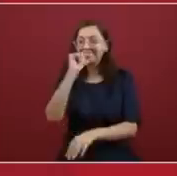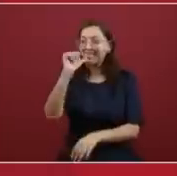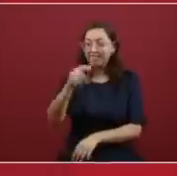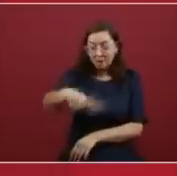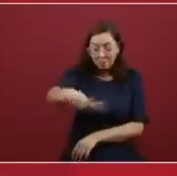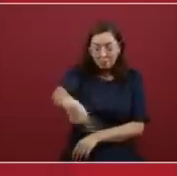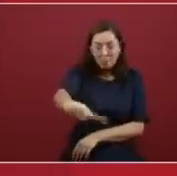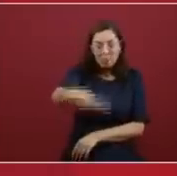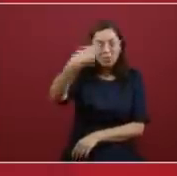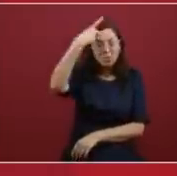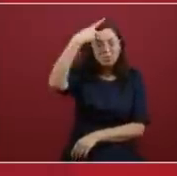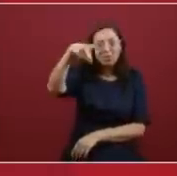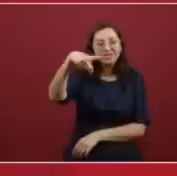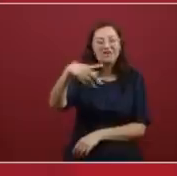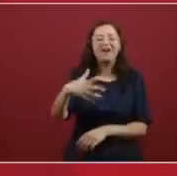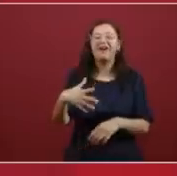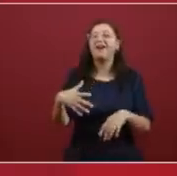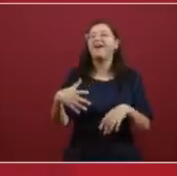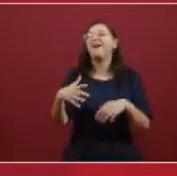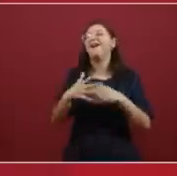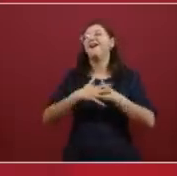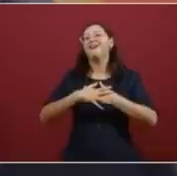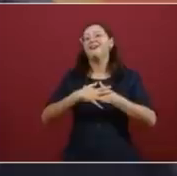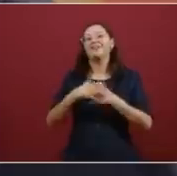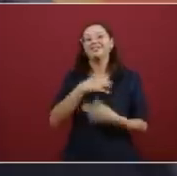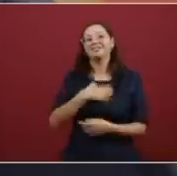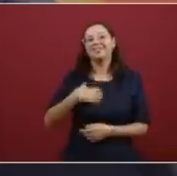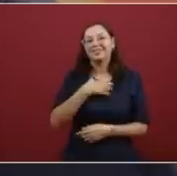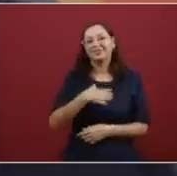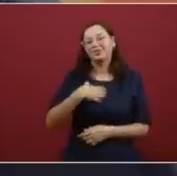no les importaba el sureste.